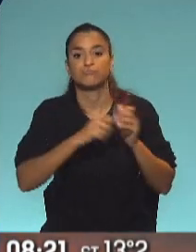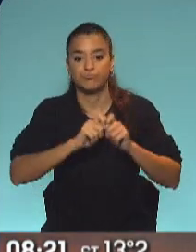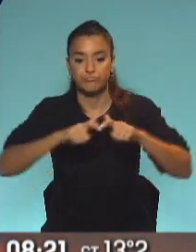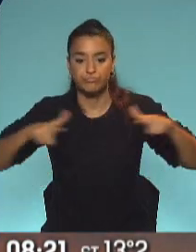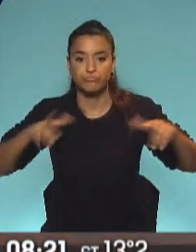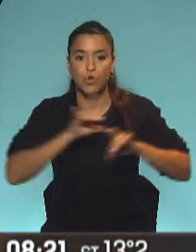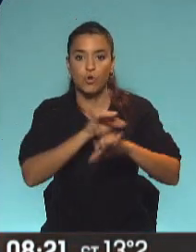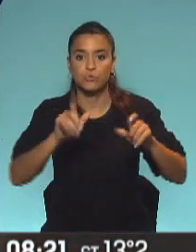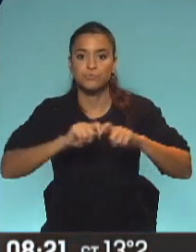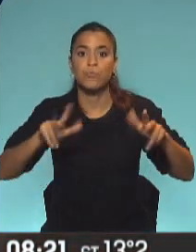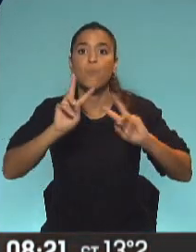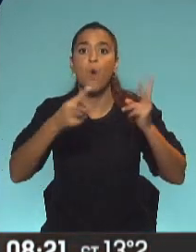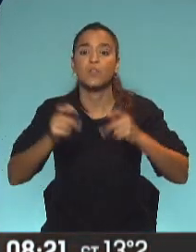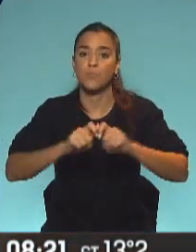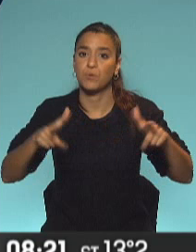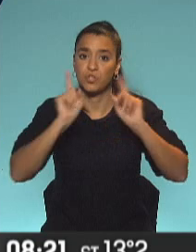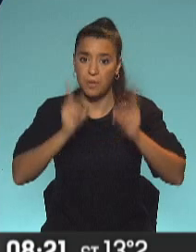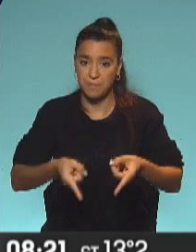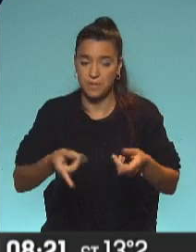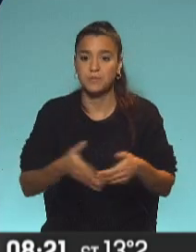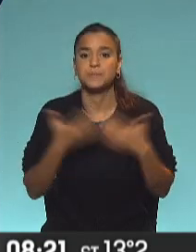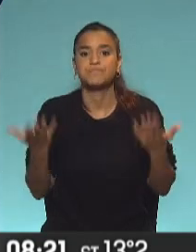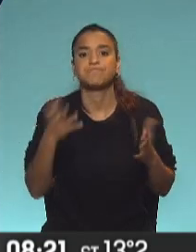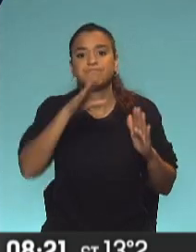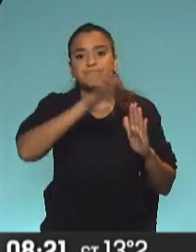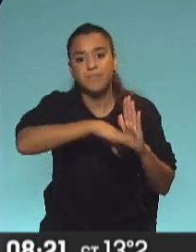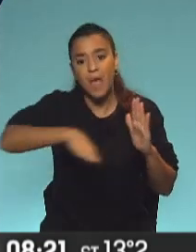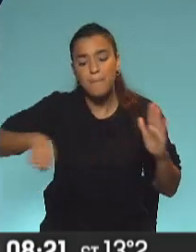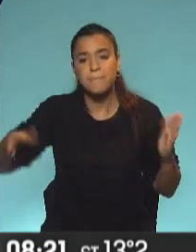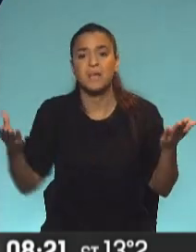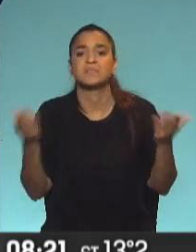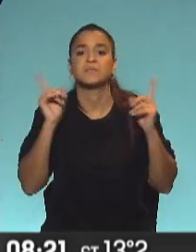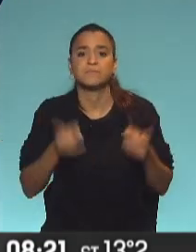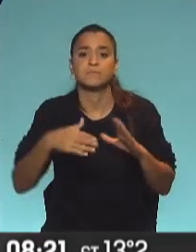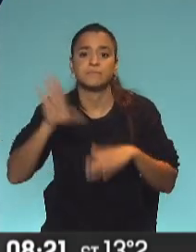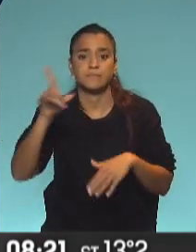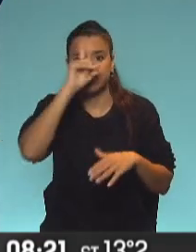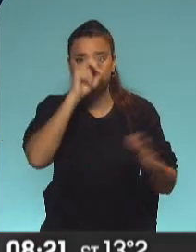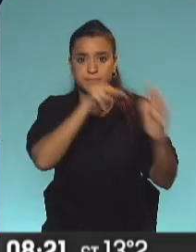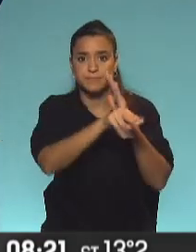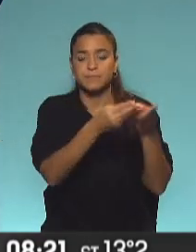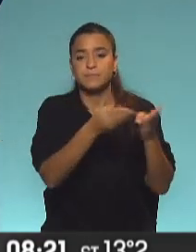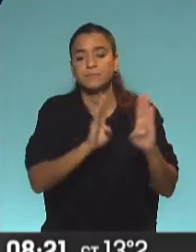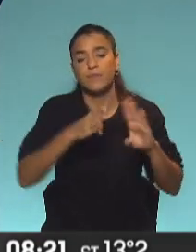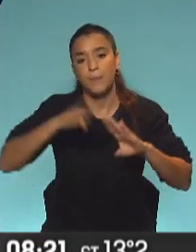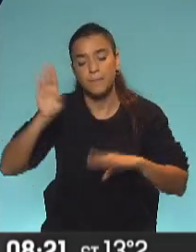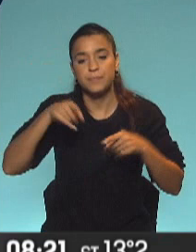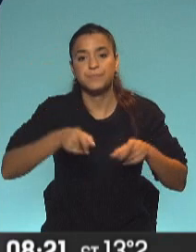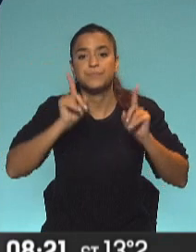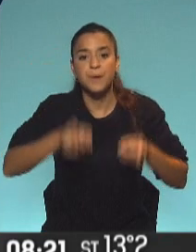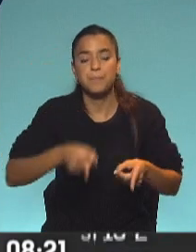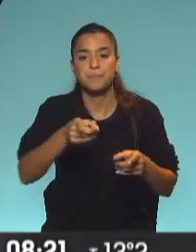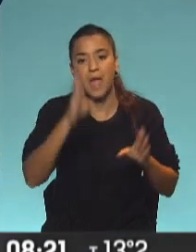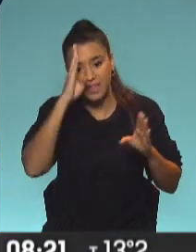contagios, al aumento de muertos también y a la ocupación de camas, sobre todo en terapia intensiva y sobre todo, obviamente,